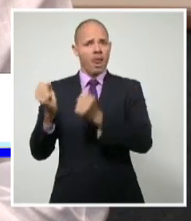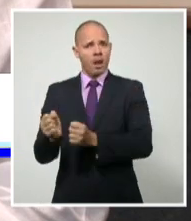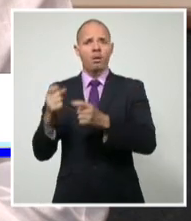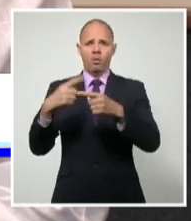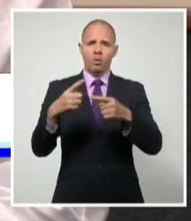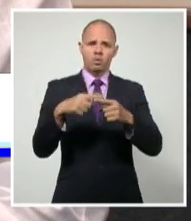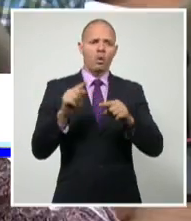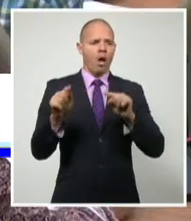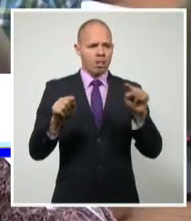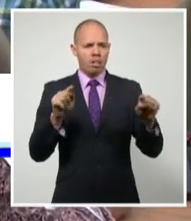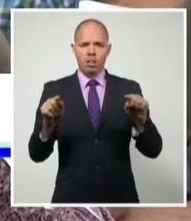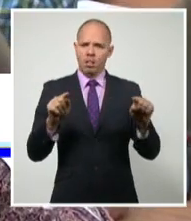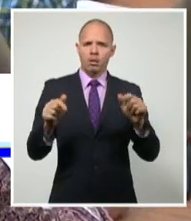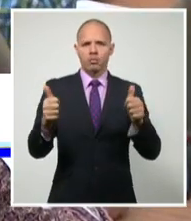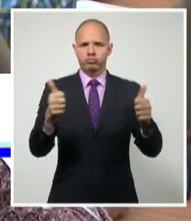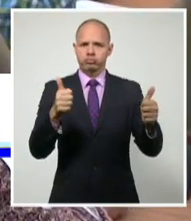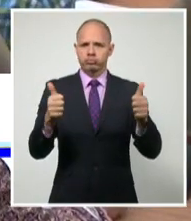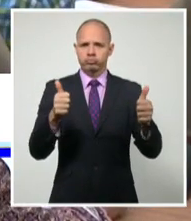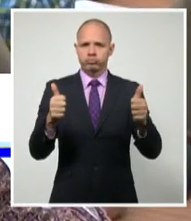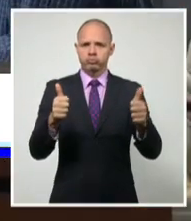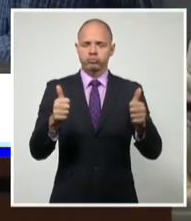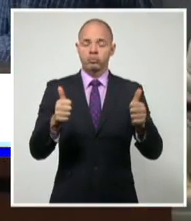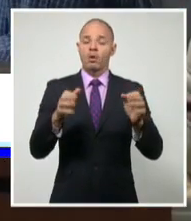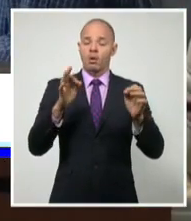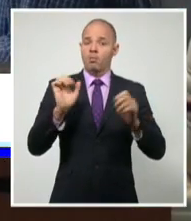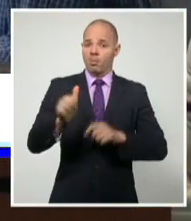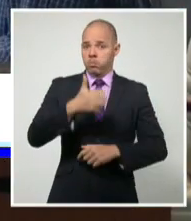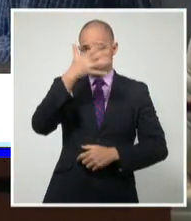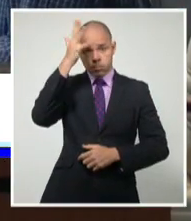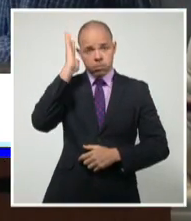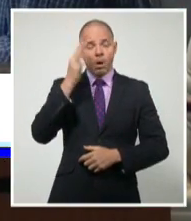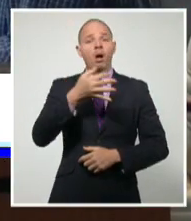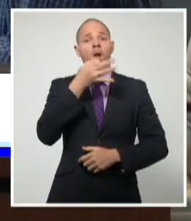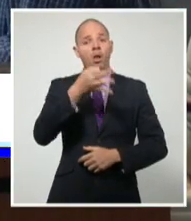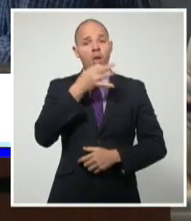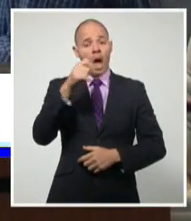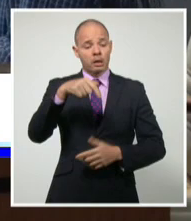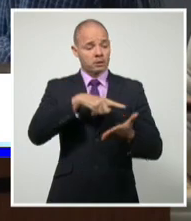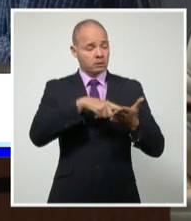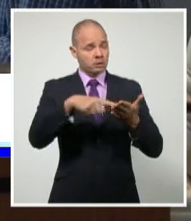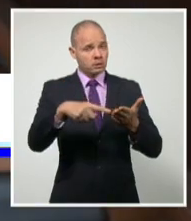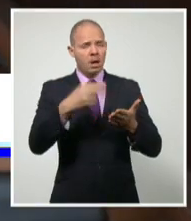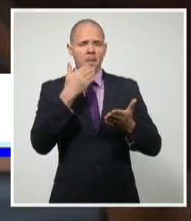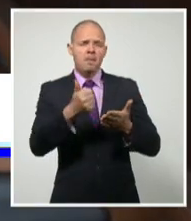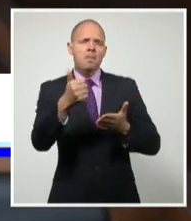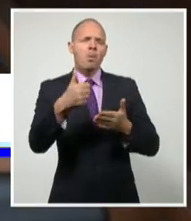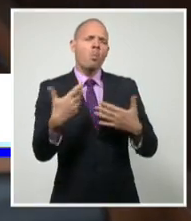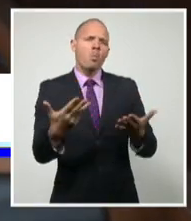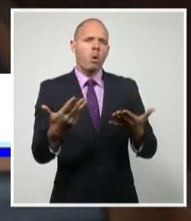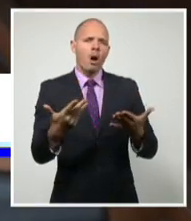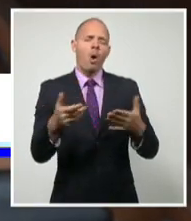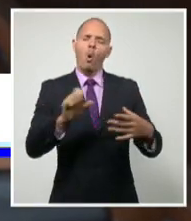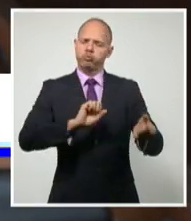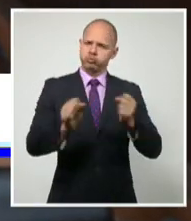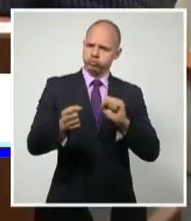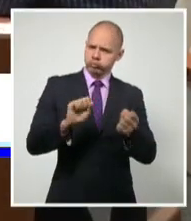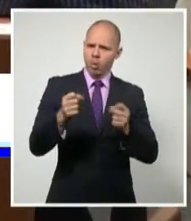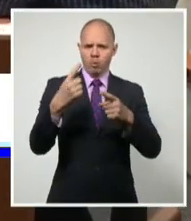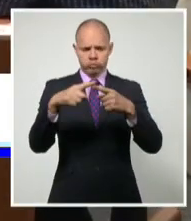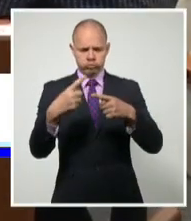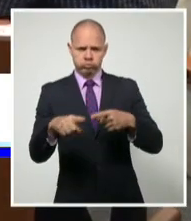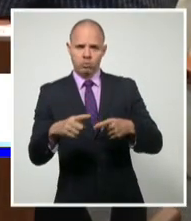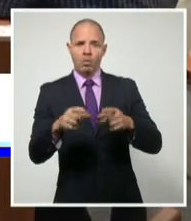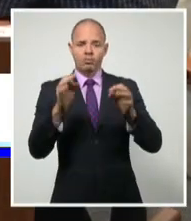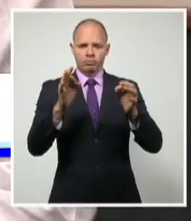y paramédico. El mandatario cubano dijo que esta semana se logran avances en la prevención y control de la COVID-19 y